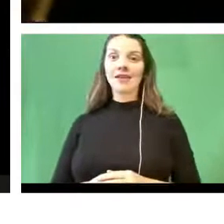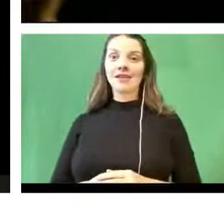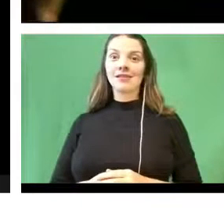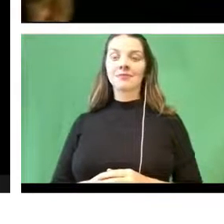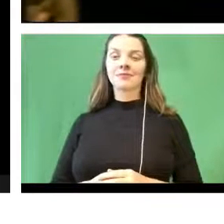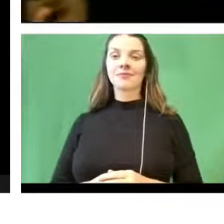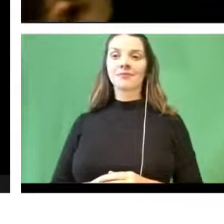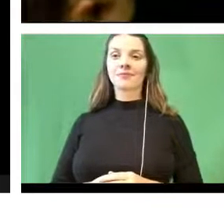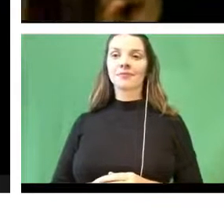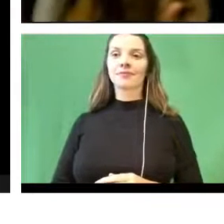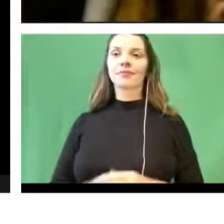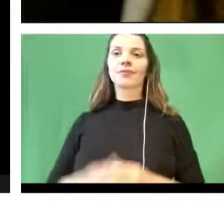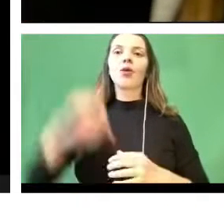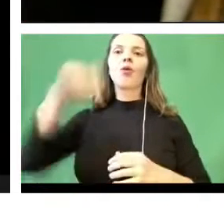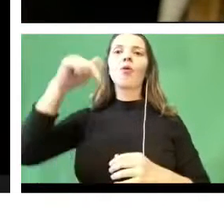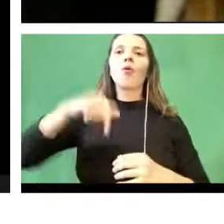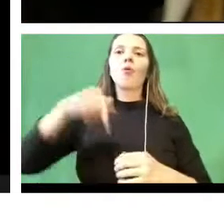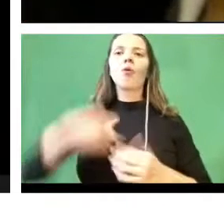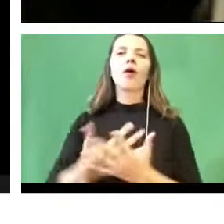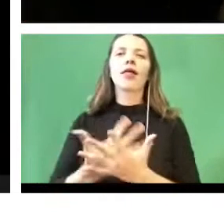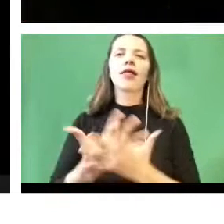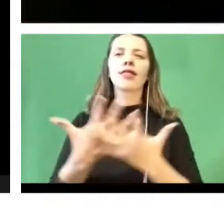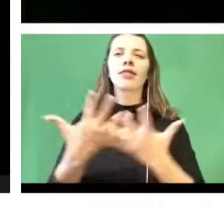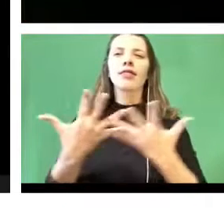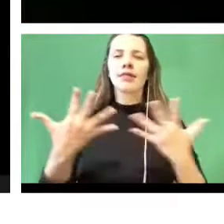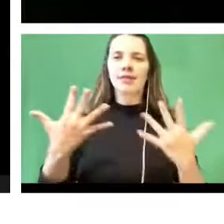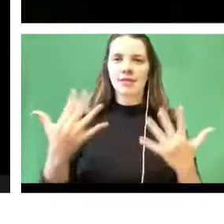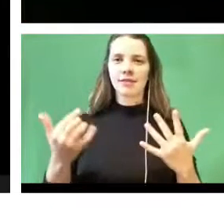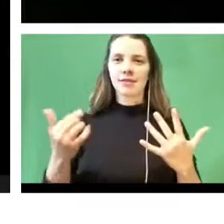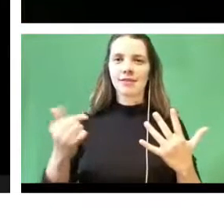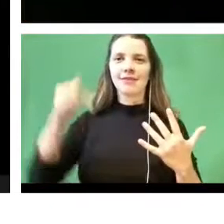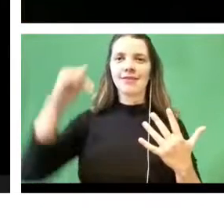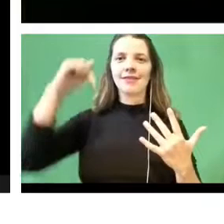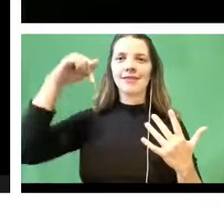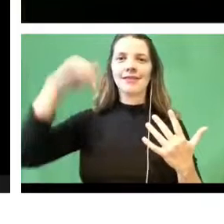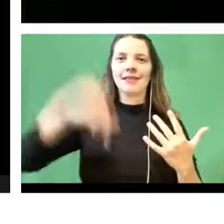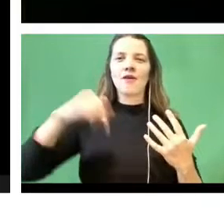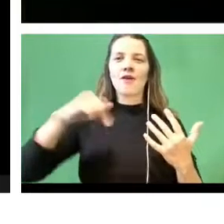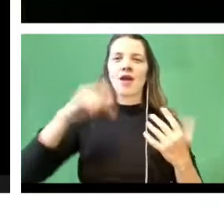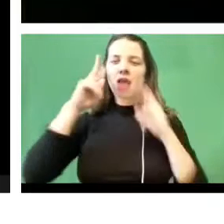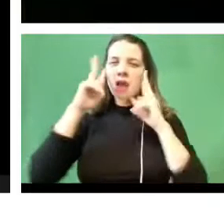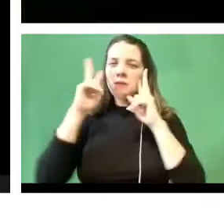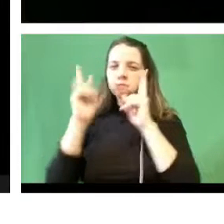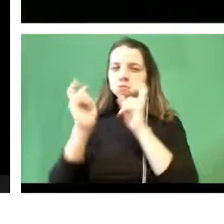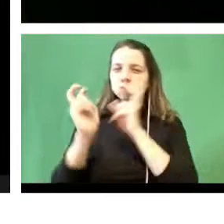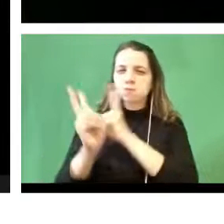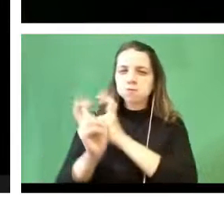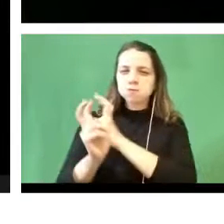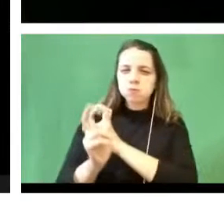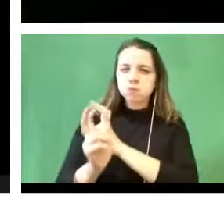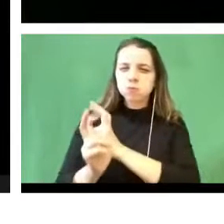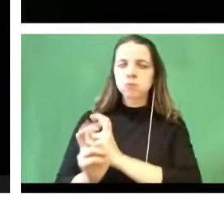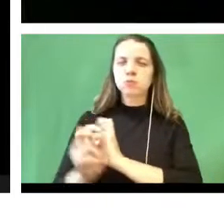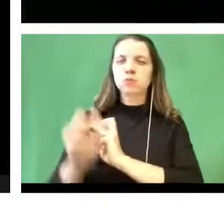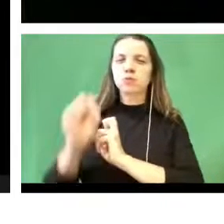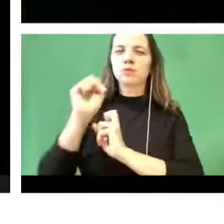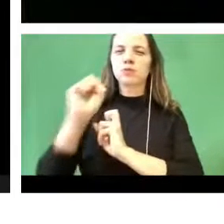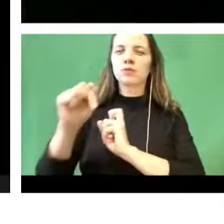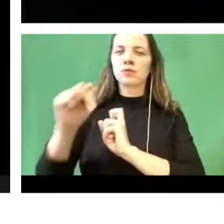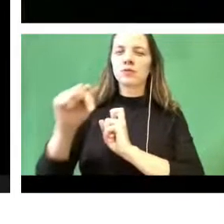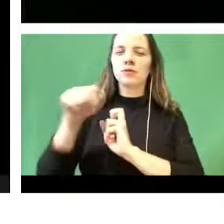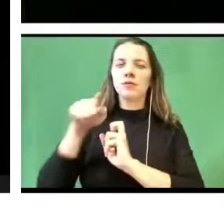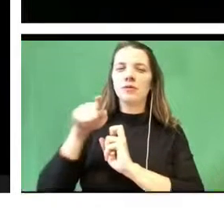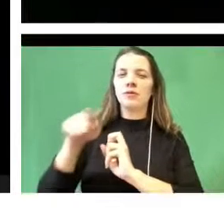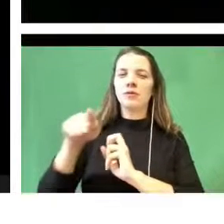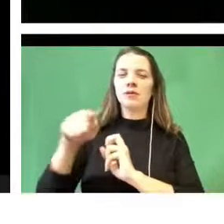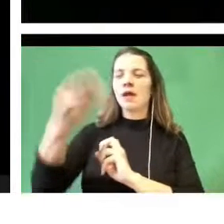El día de hoy voy a presentar una investigación realizada en el marco de la maestría en discapacidad e inclusión